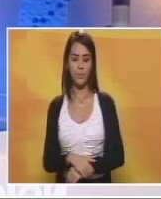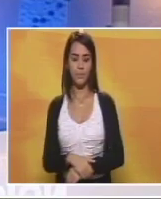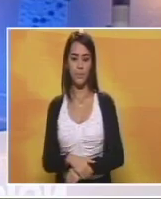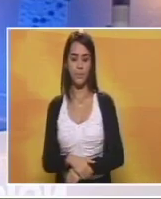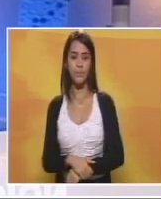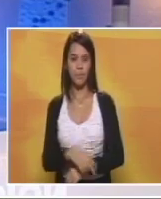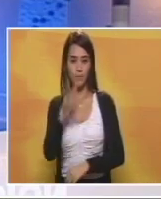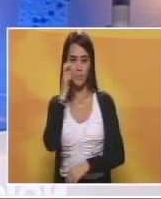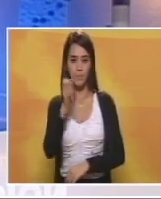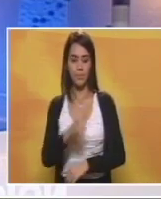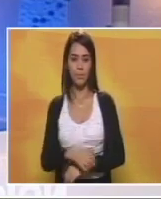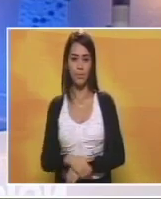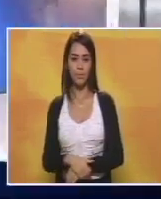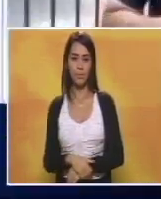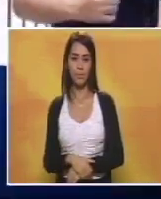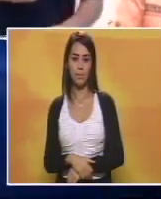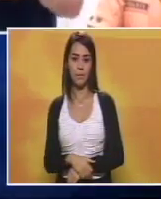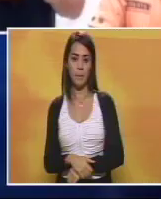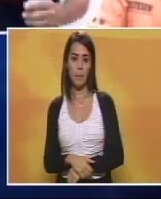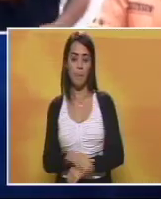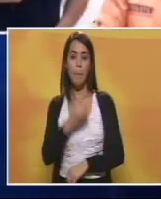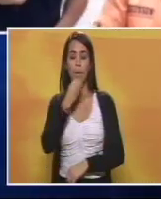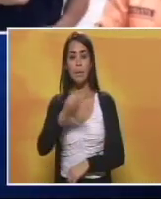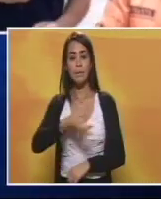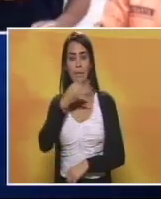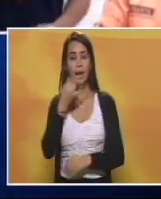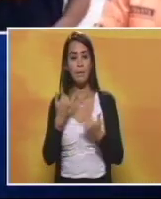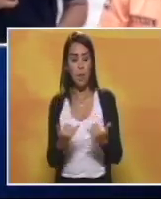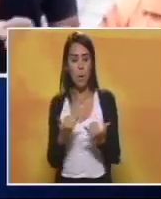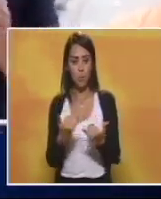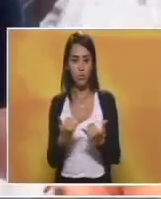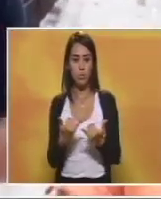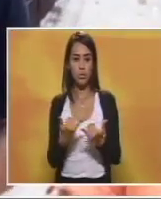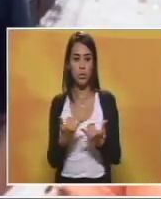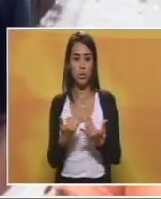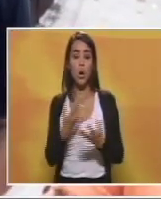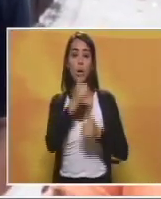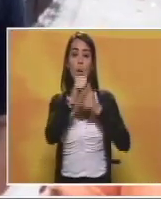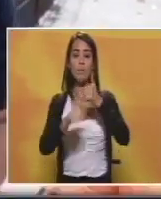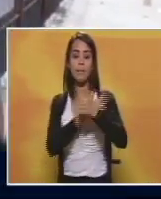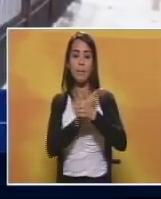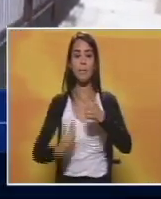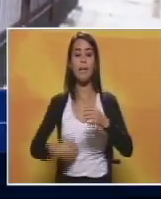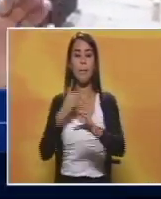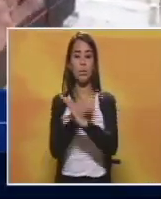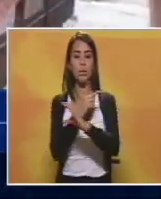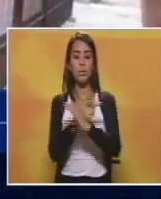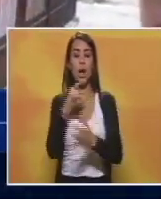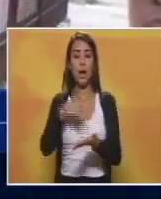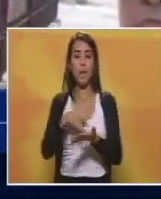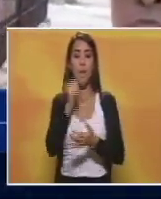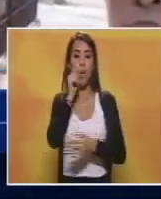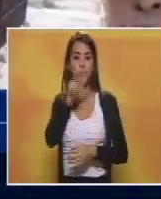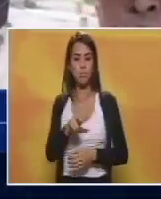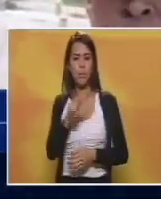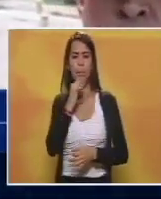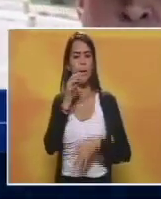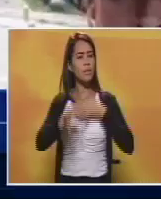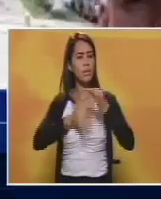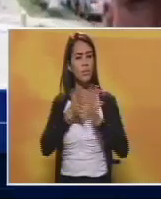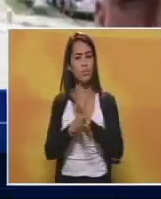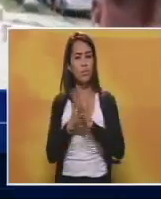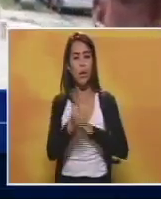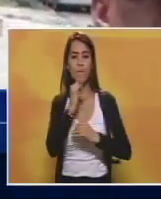adelantando tras escuchamos buenas tardes amigos nos encontramos en este momento con el vicepresidente protección civil carabobo jacobo vidarte para que nos dé detalles